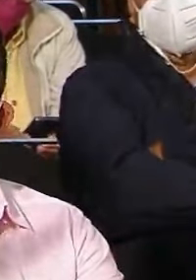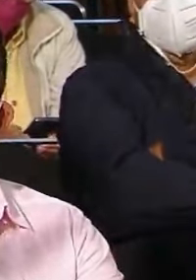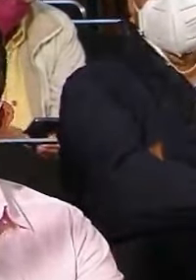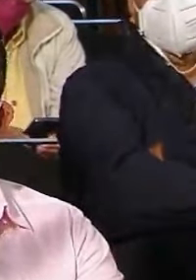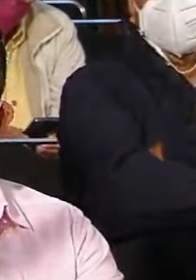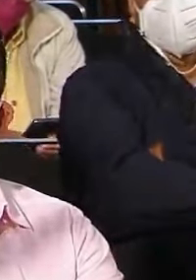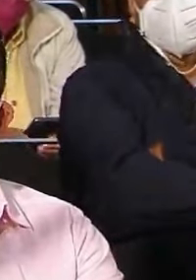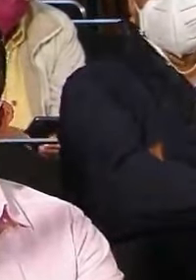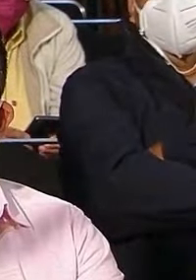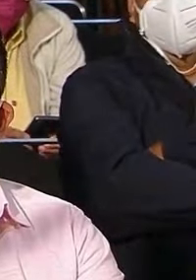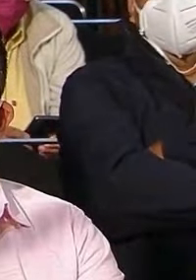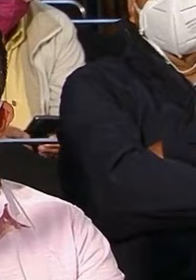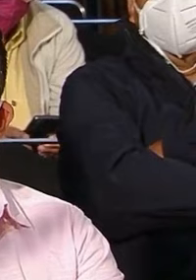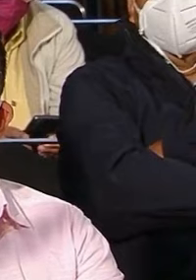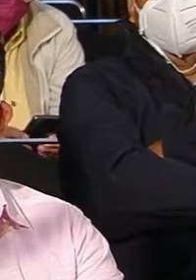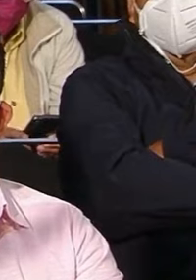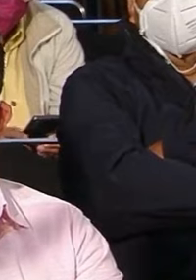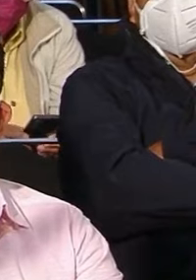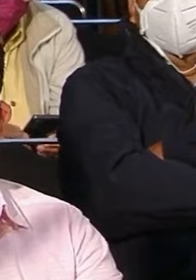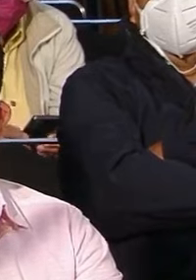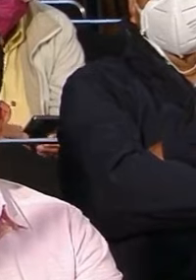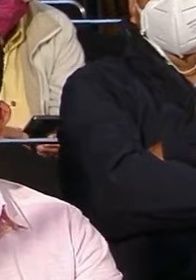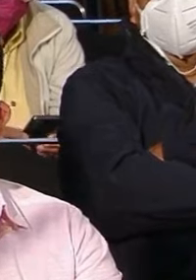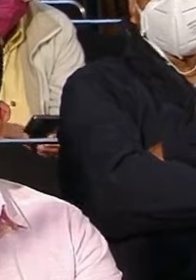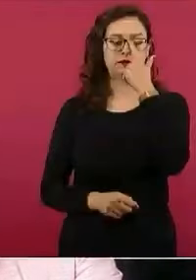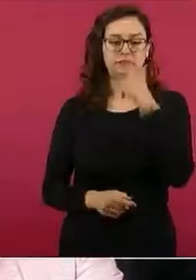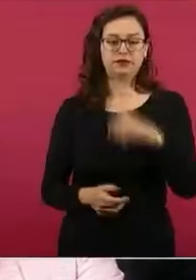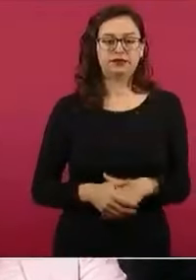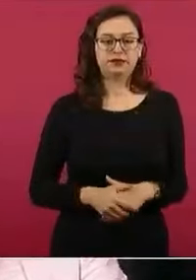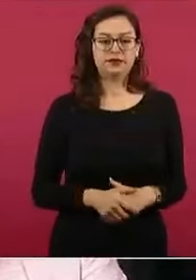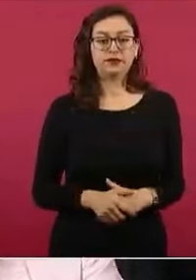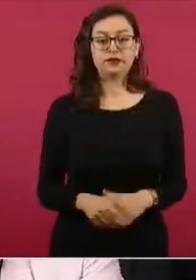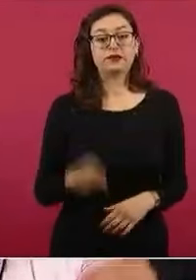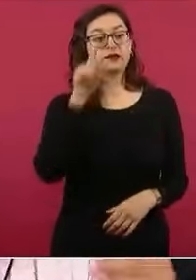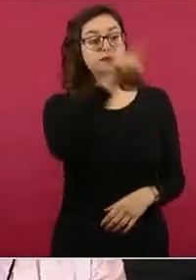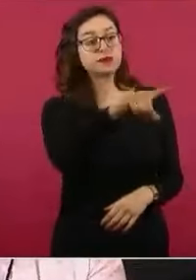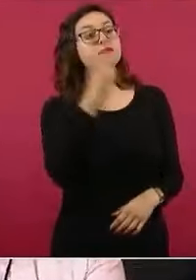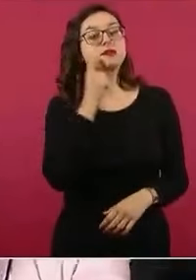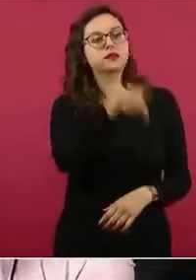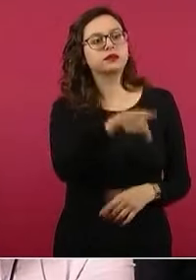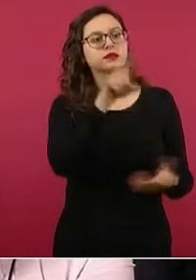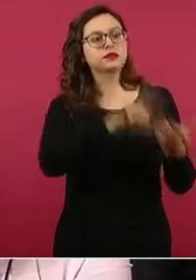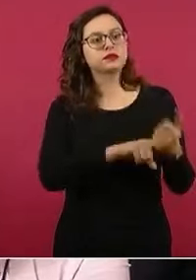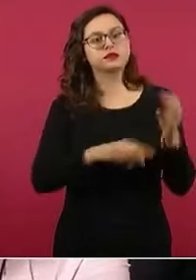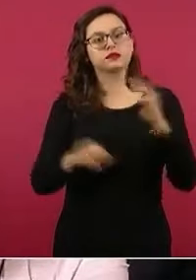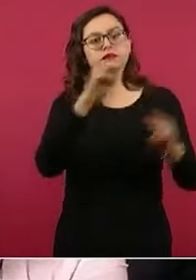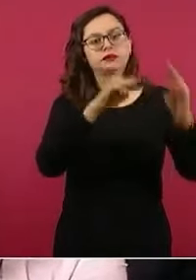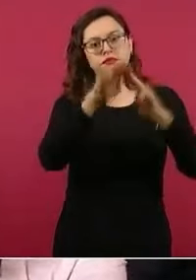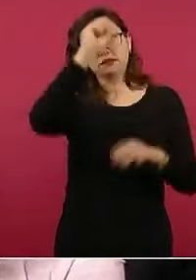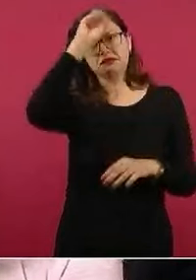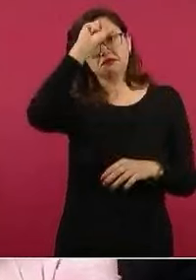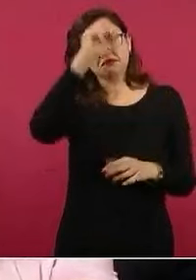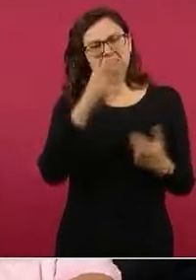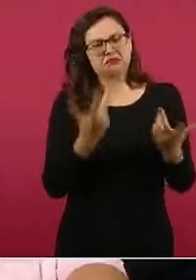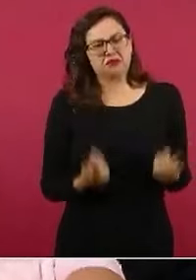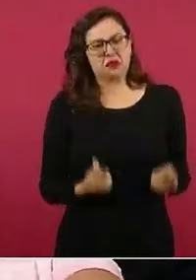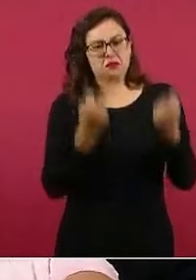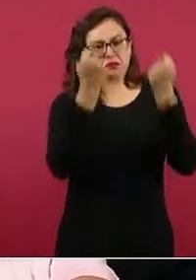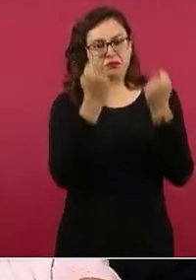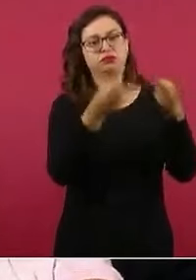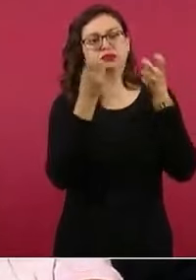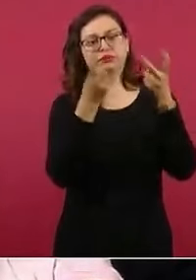varios sitios arqueológicos y cuya denuncia canalizaron al propio denunciado. Evidentemente no se resolvió nada y solo puso